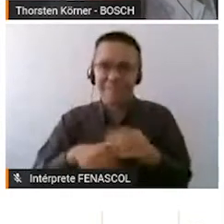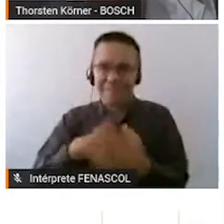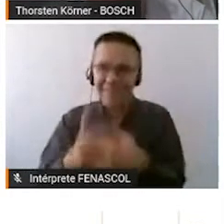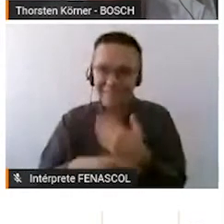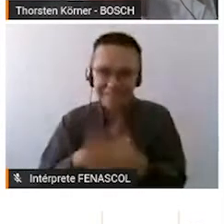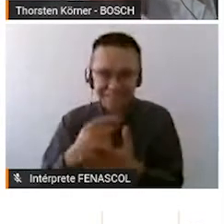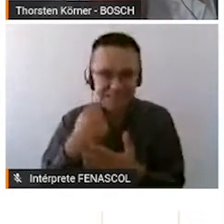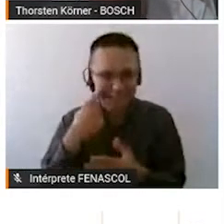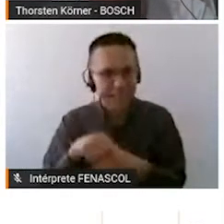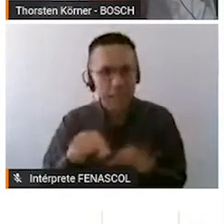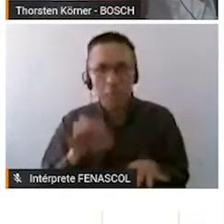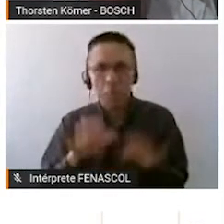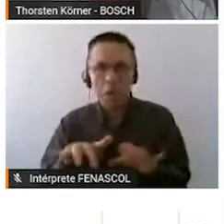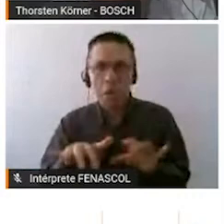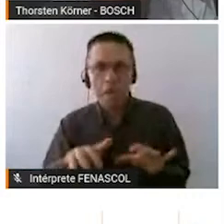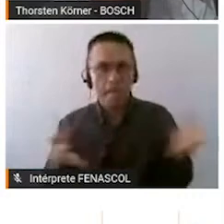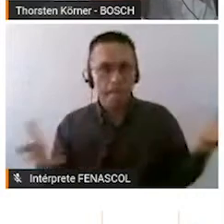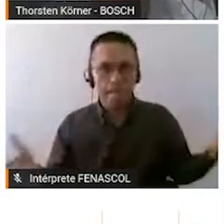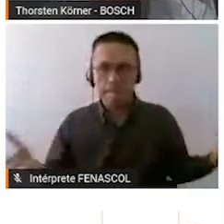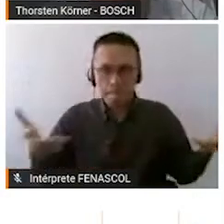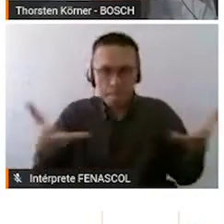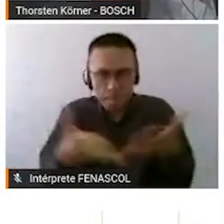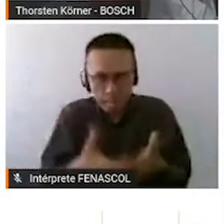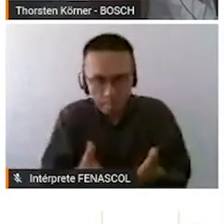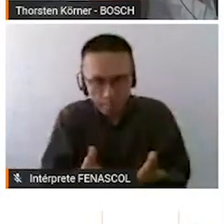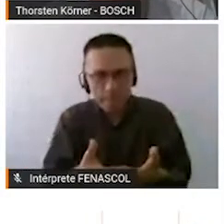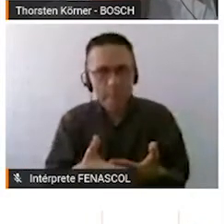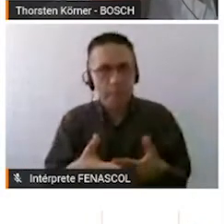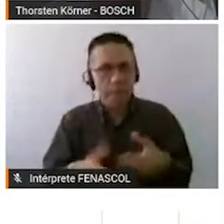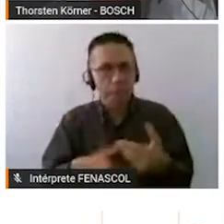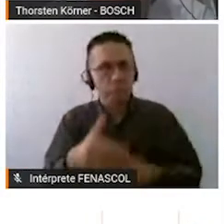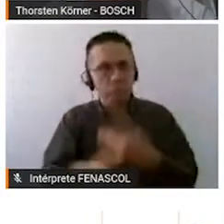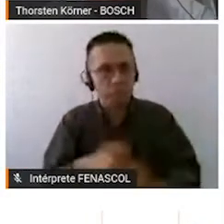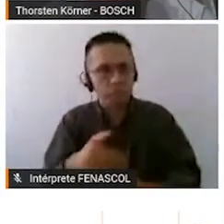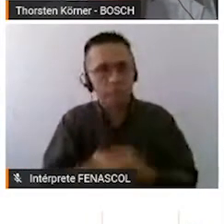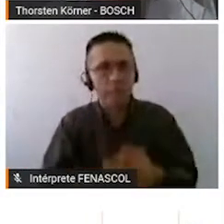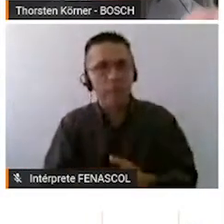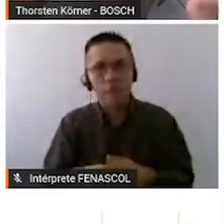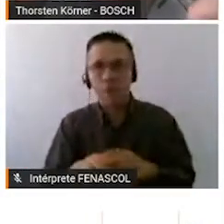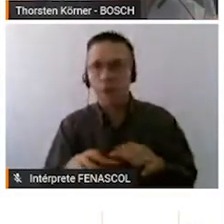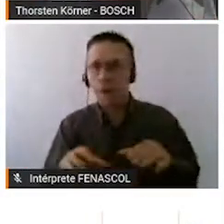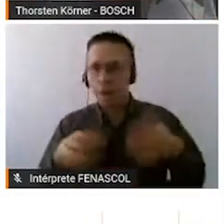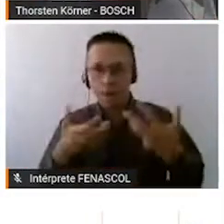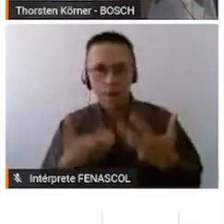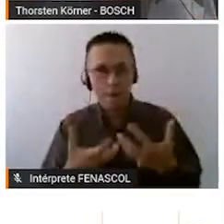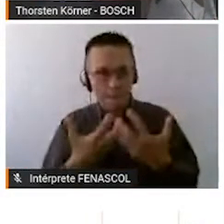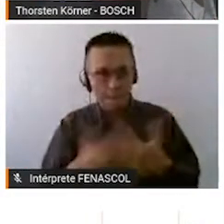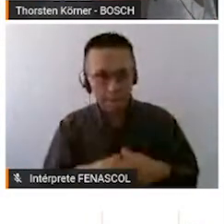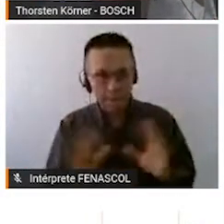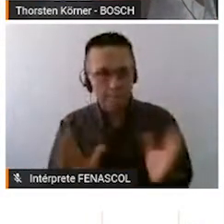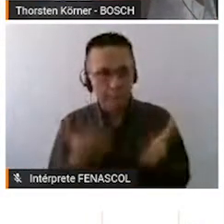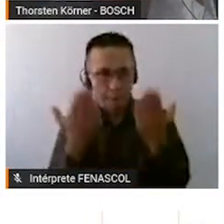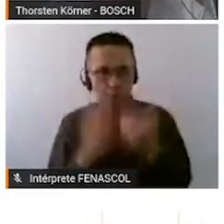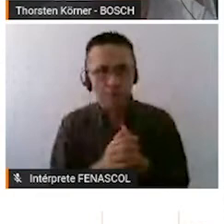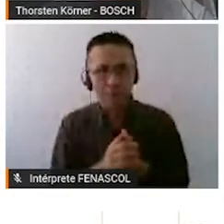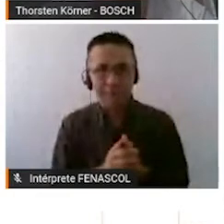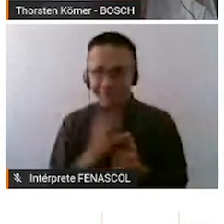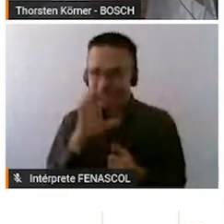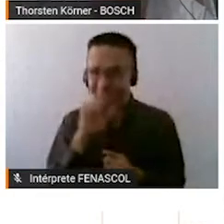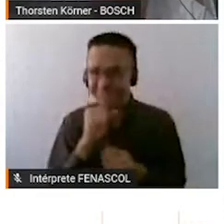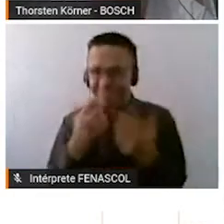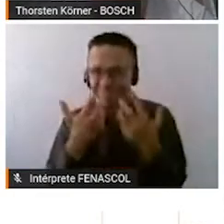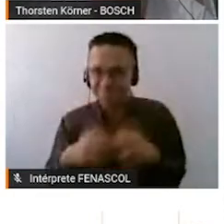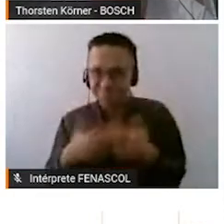para poder combinarlos y darle un mayor beneficio a la organización. Es decir, Industria